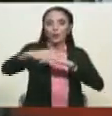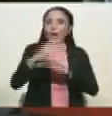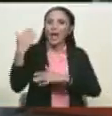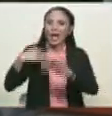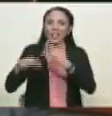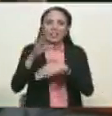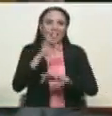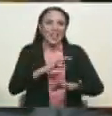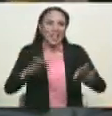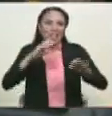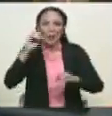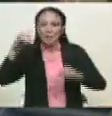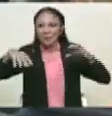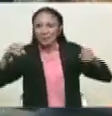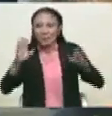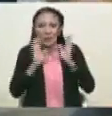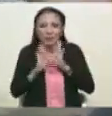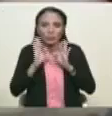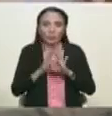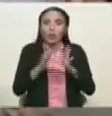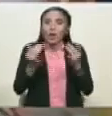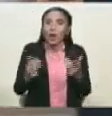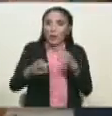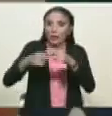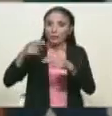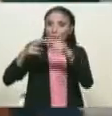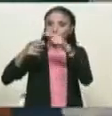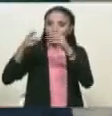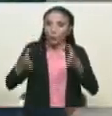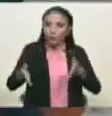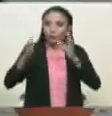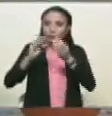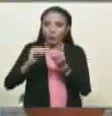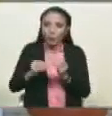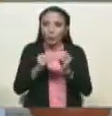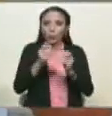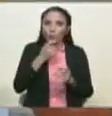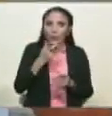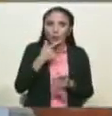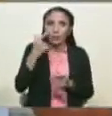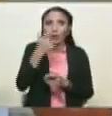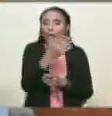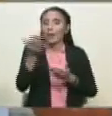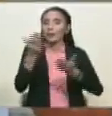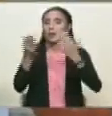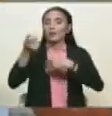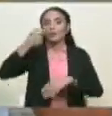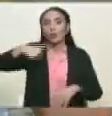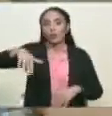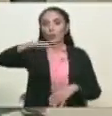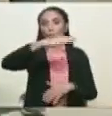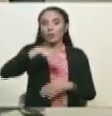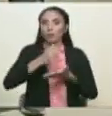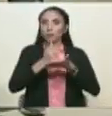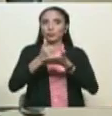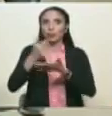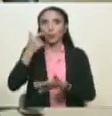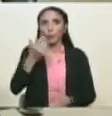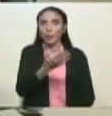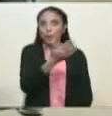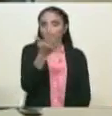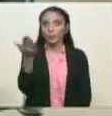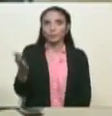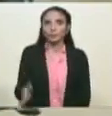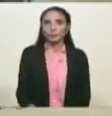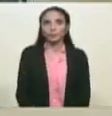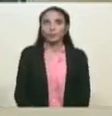nos permite en este momento constituir una unidad de producción puesta al servicio de nuestro pueblo. Los invitamos entonces